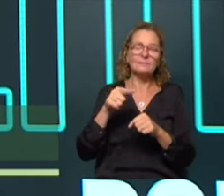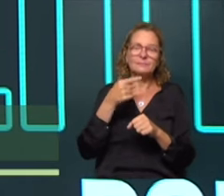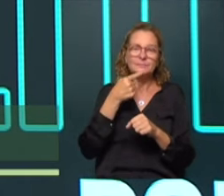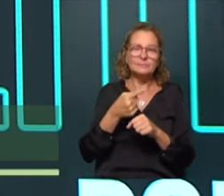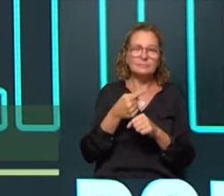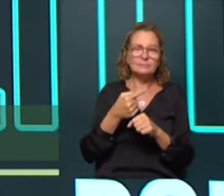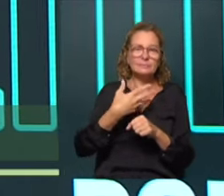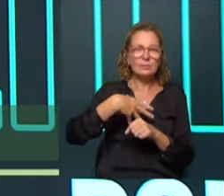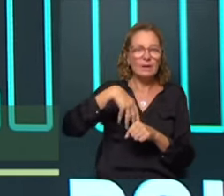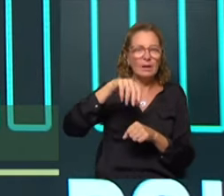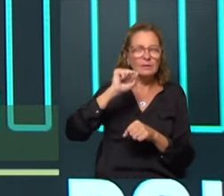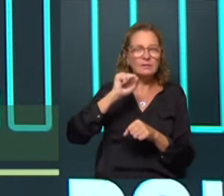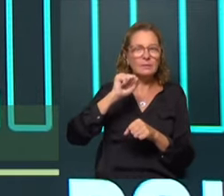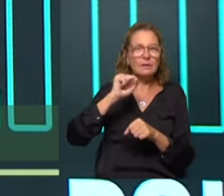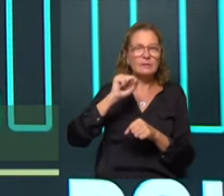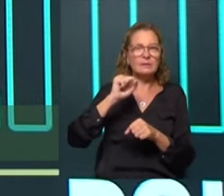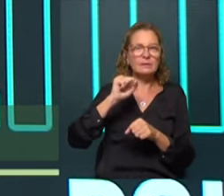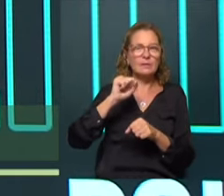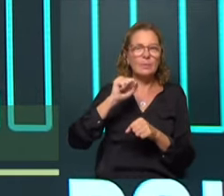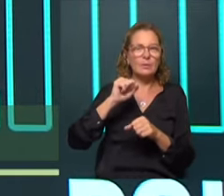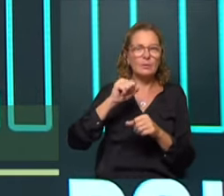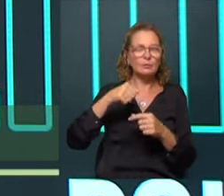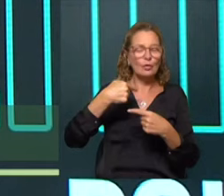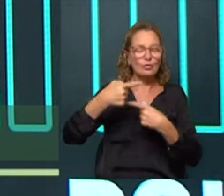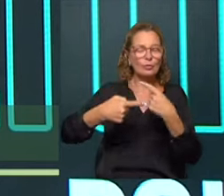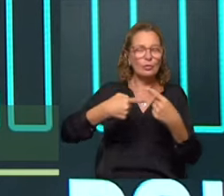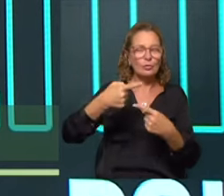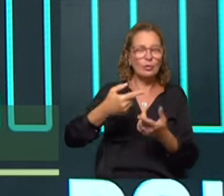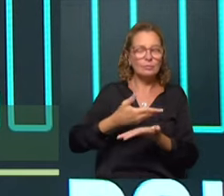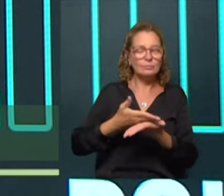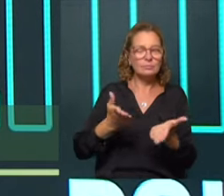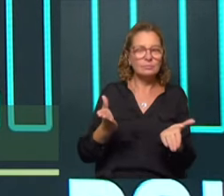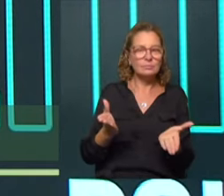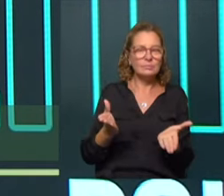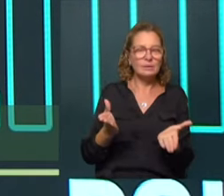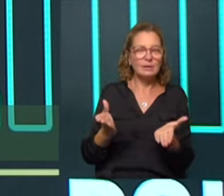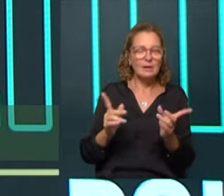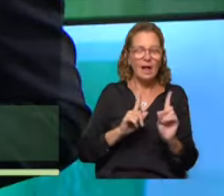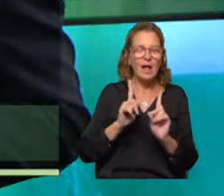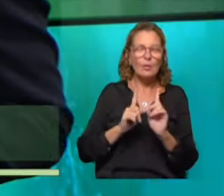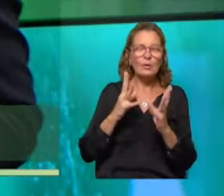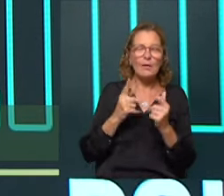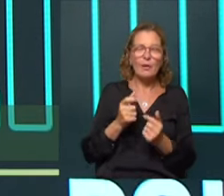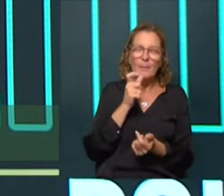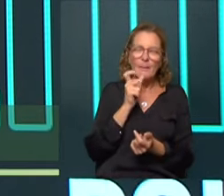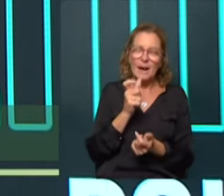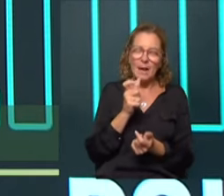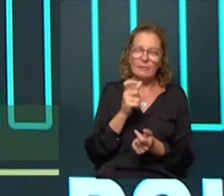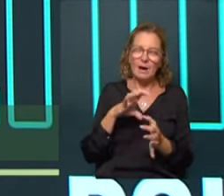de llevar a lo largo de todo el hilo de la exposición. Lo transversaliza de alguna manera, sí, como concepto. Sí, sí,